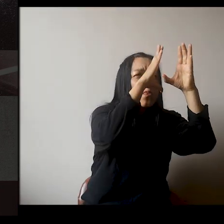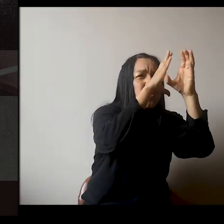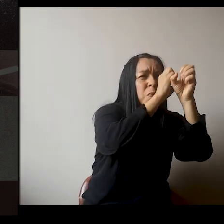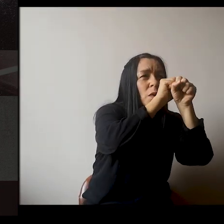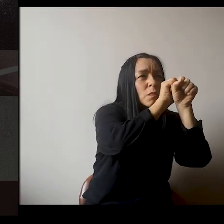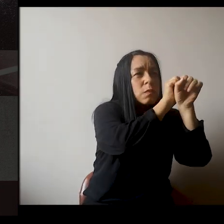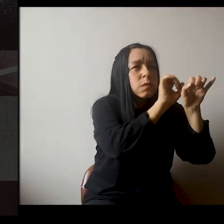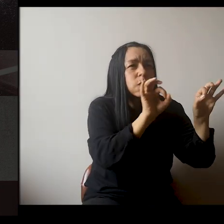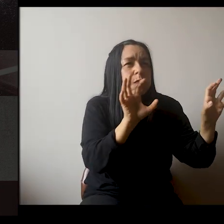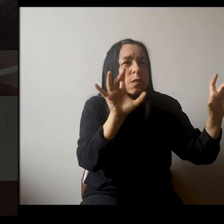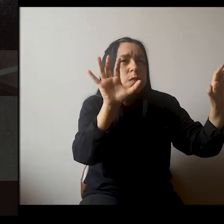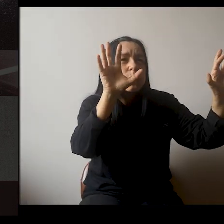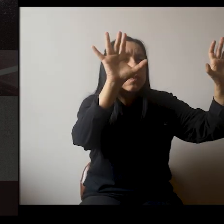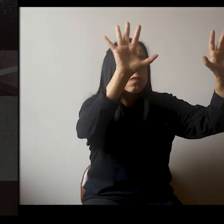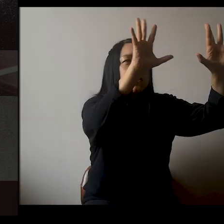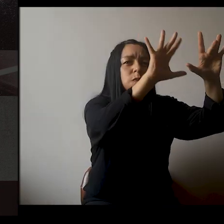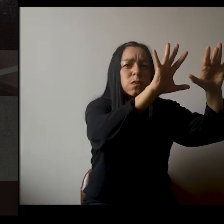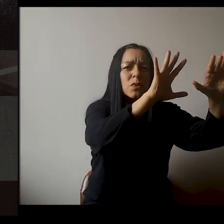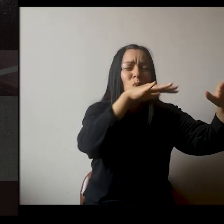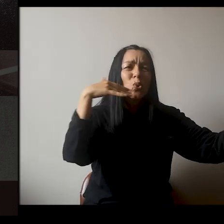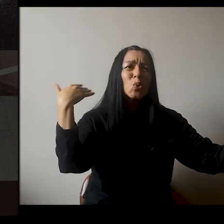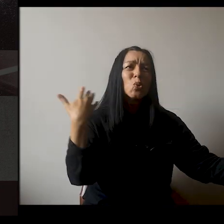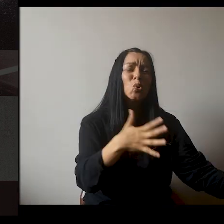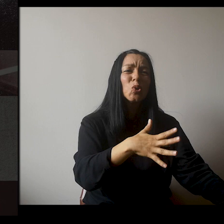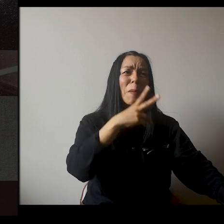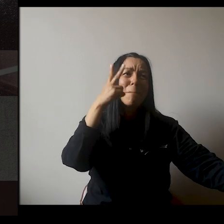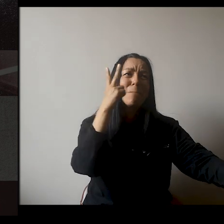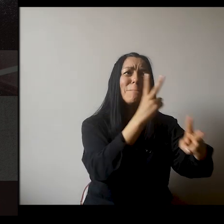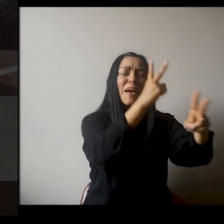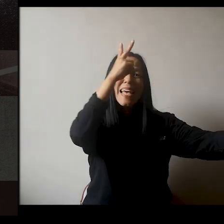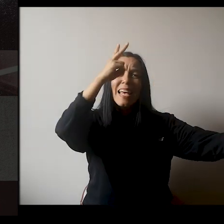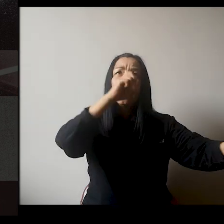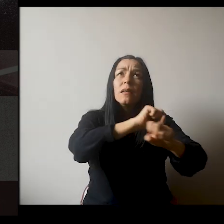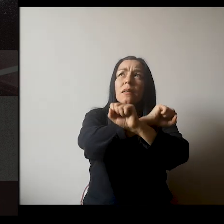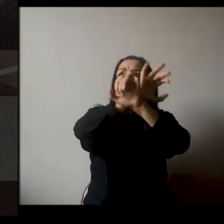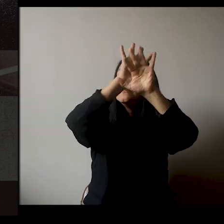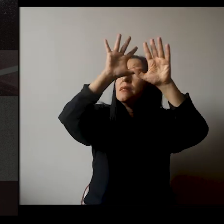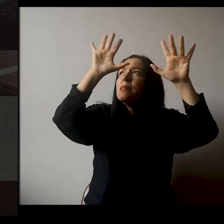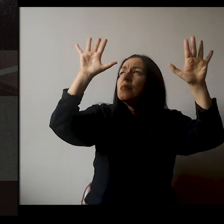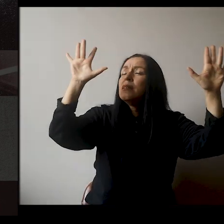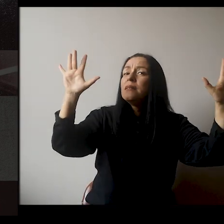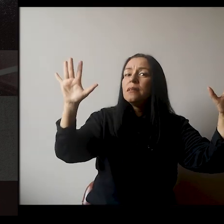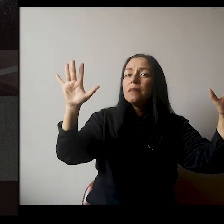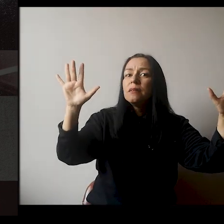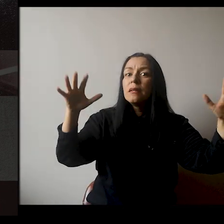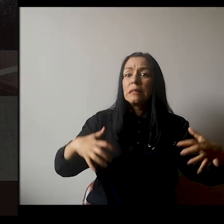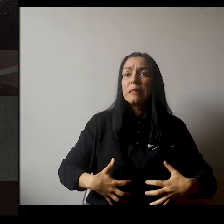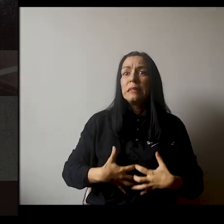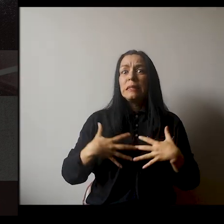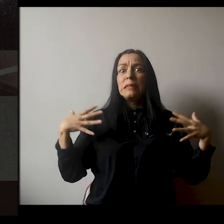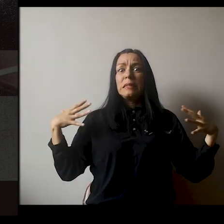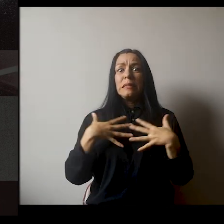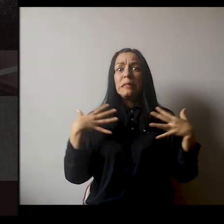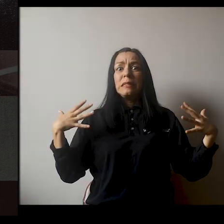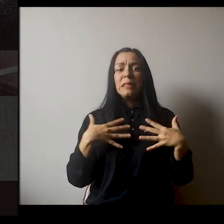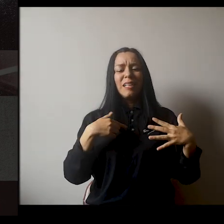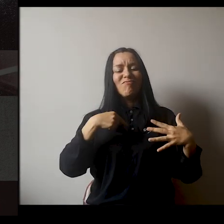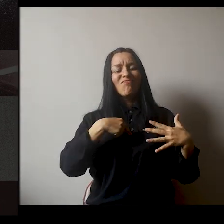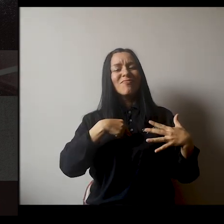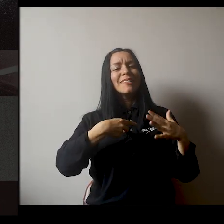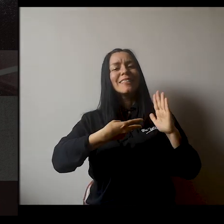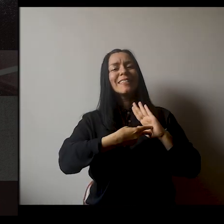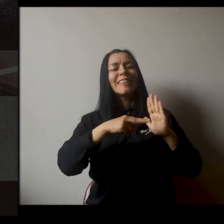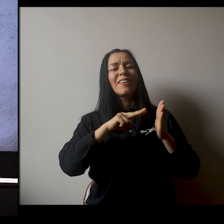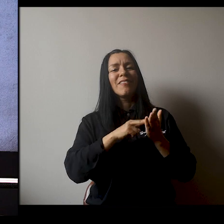que acecha en la oscuridad, ni a la catástrofe que estalla al mediodía. El temor